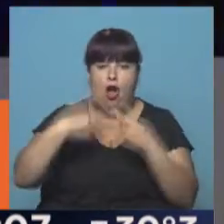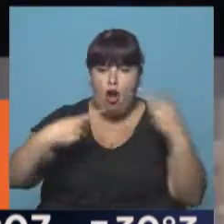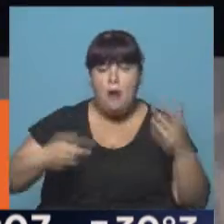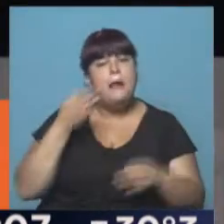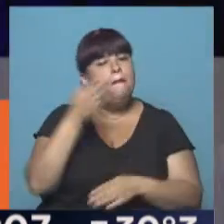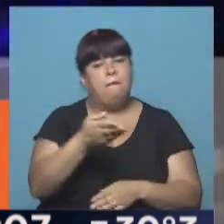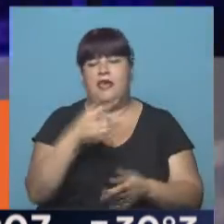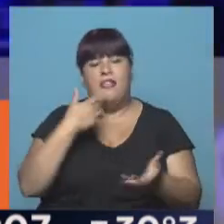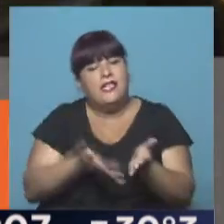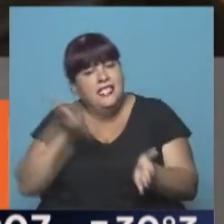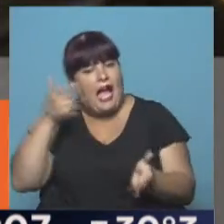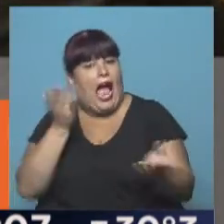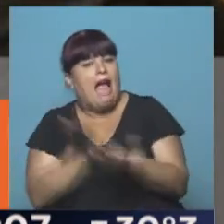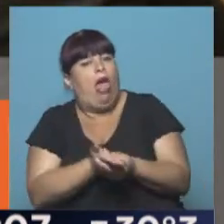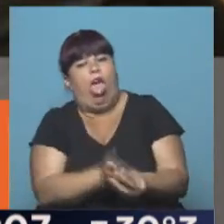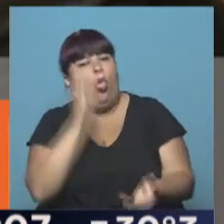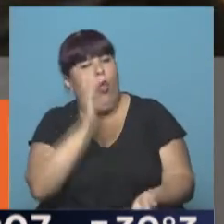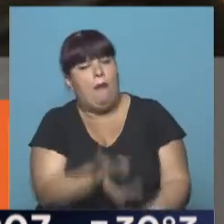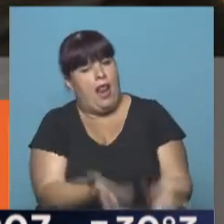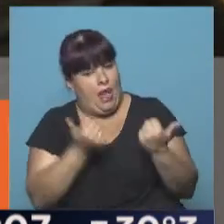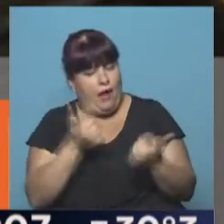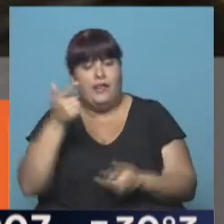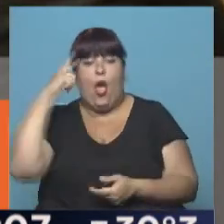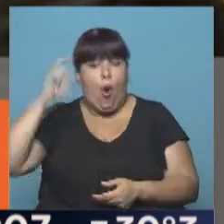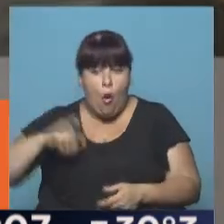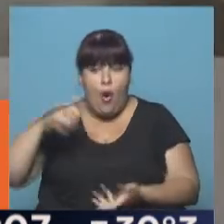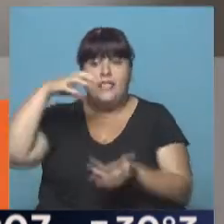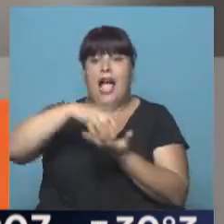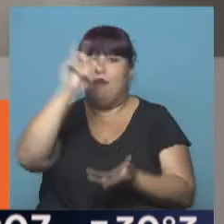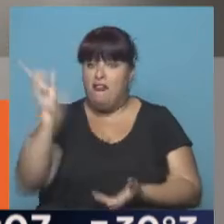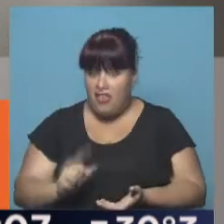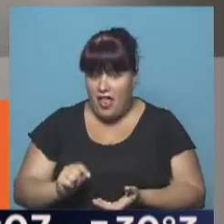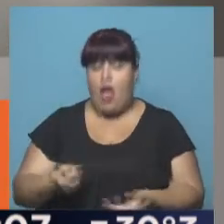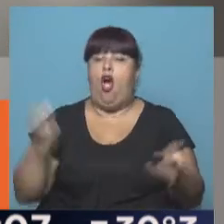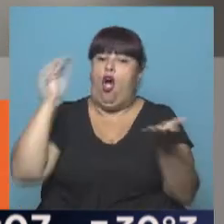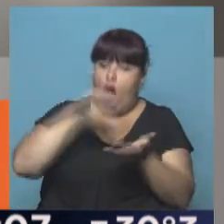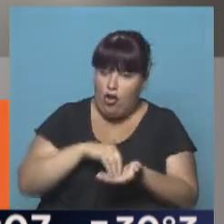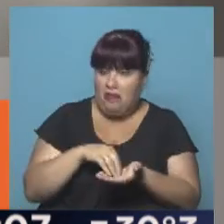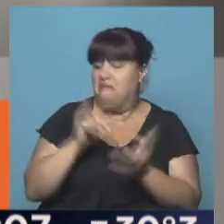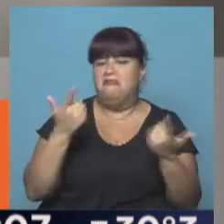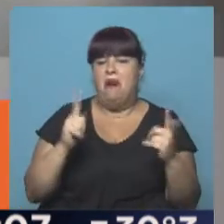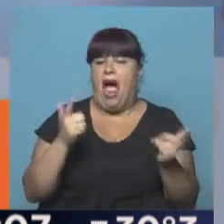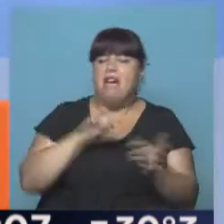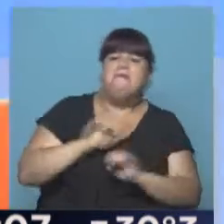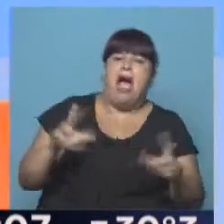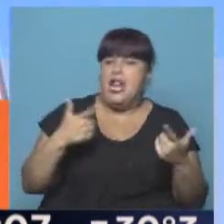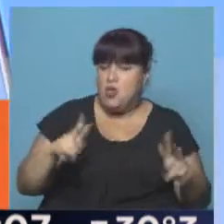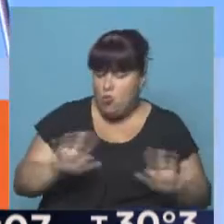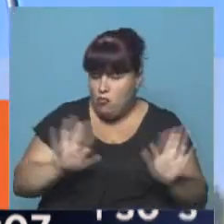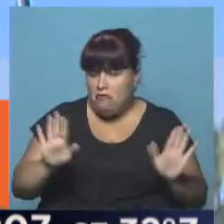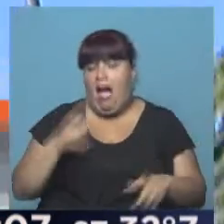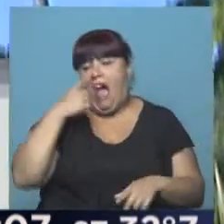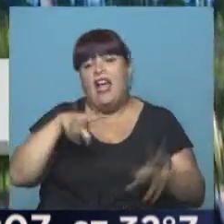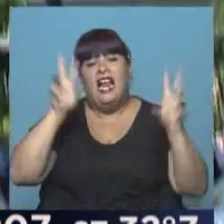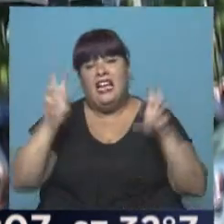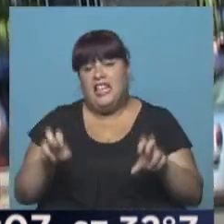pidió que se desarchive el expediente. El juez Rafecas y la Cámara Federal reiteraron que no había delito y finalmente la